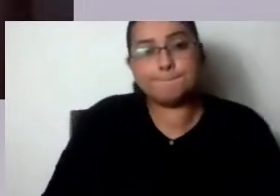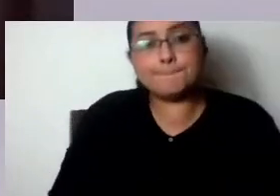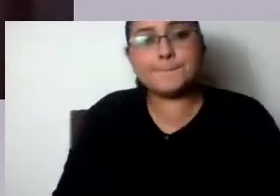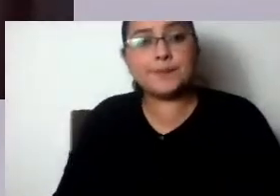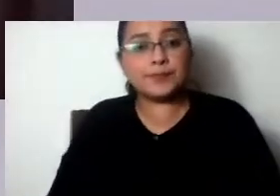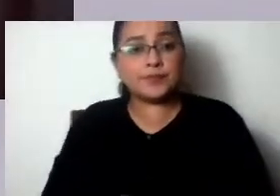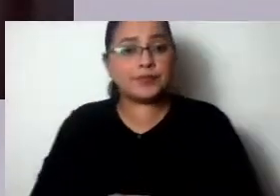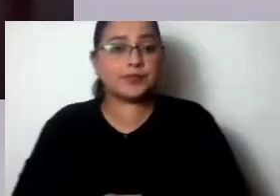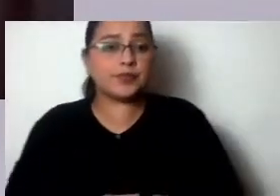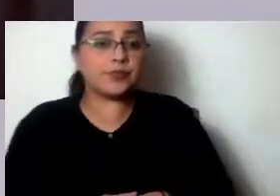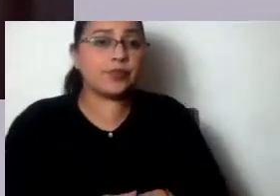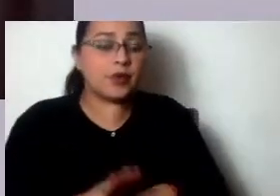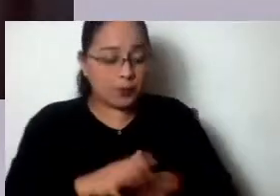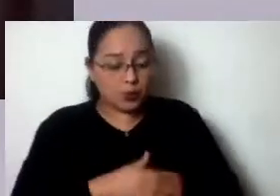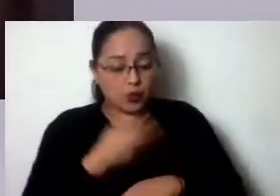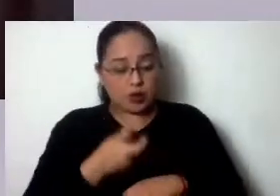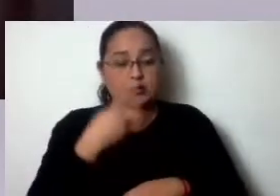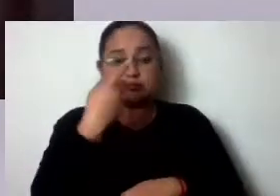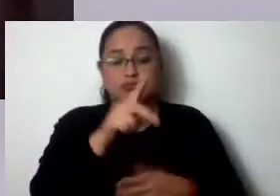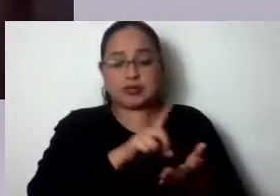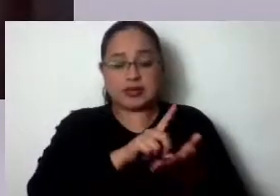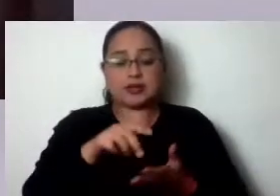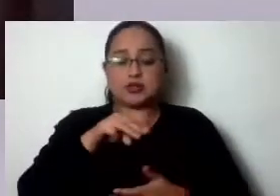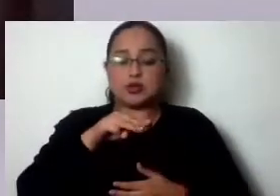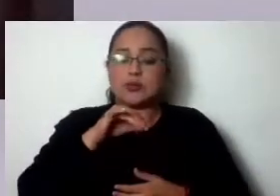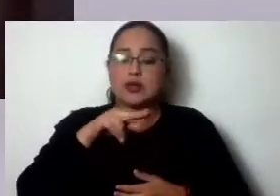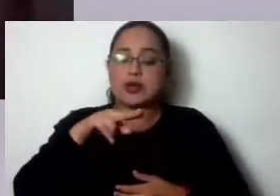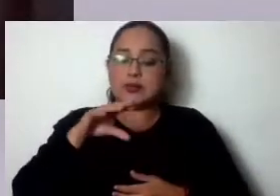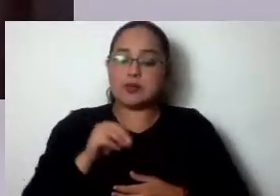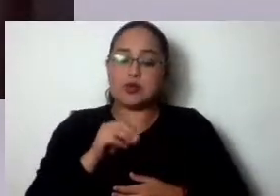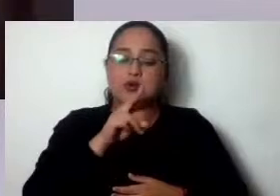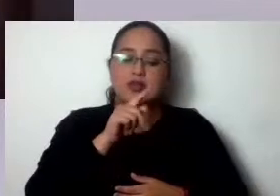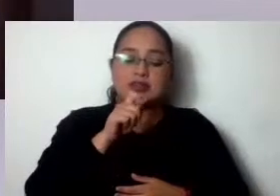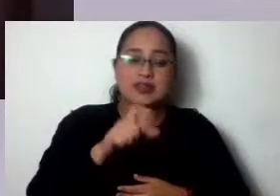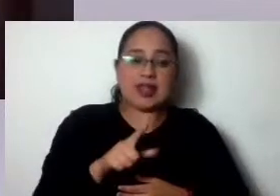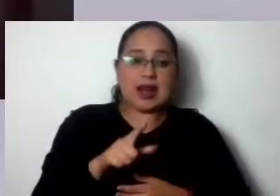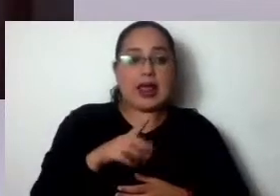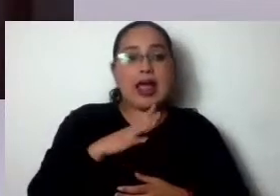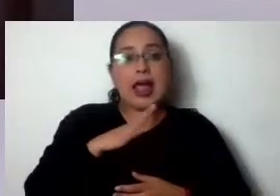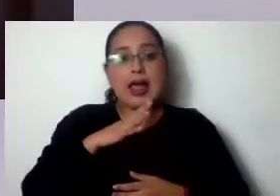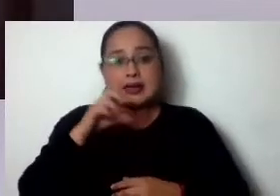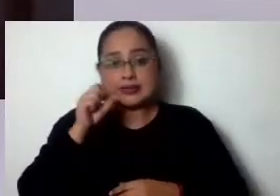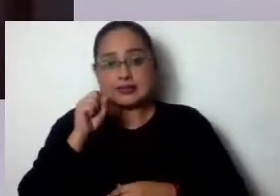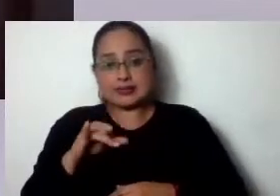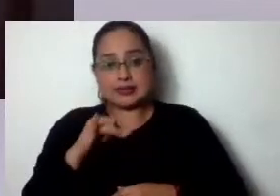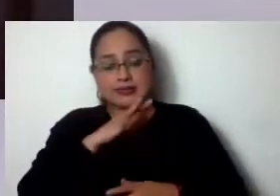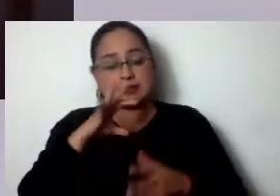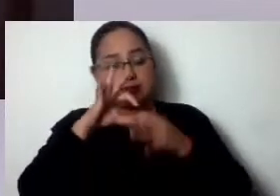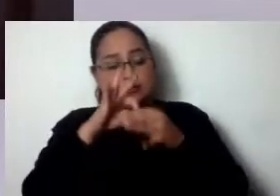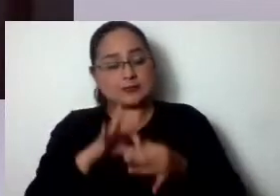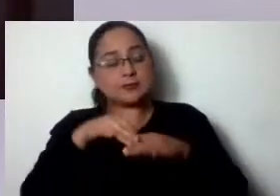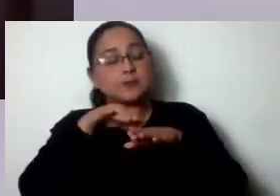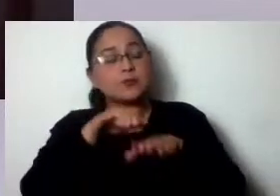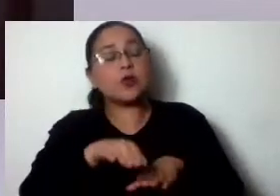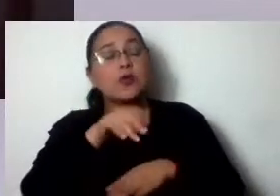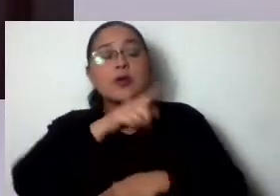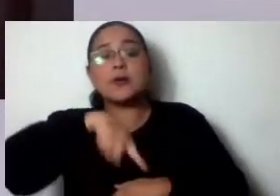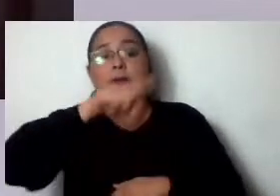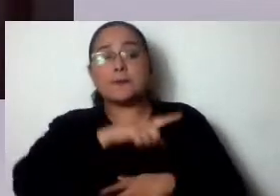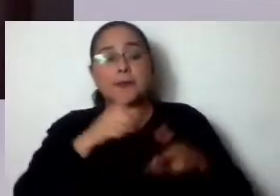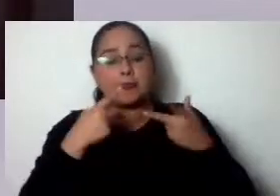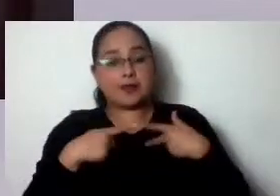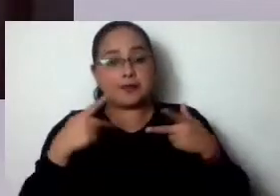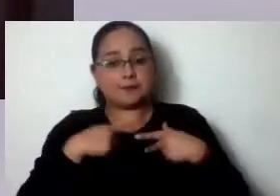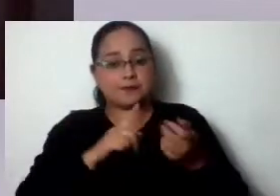al mínimo vital trasciende lo propiamente tributario se proyecta sobre la necesidad que el estado